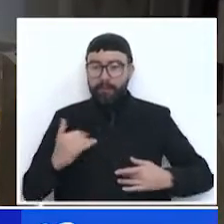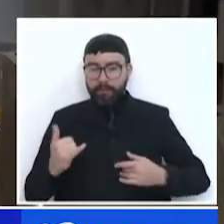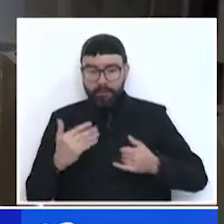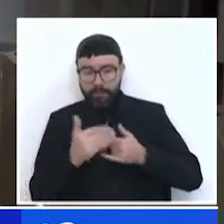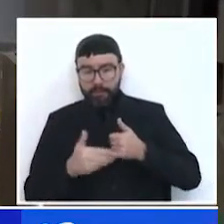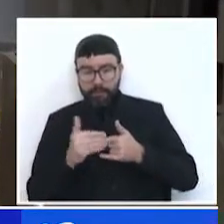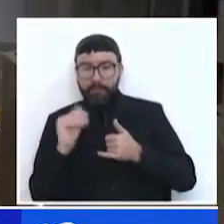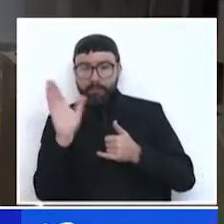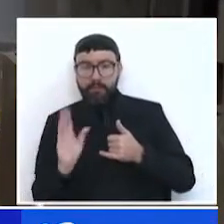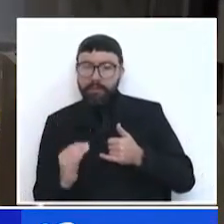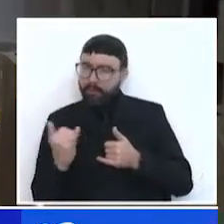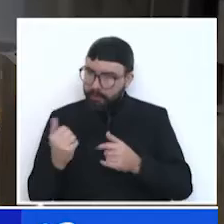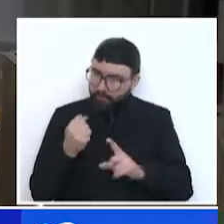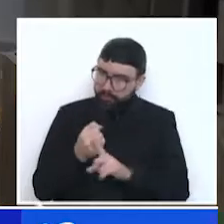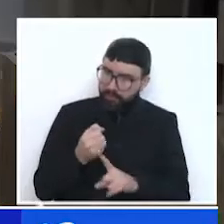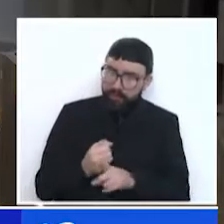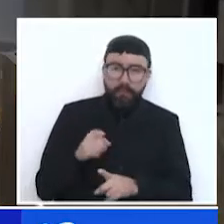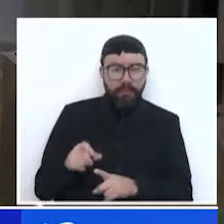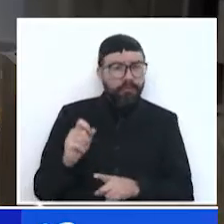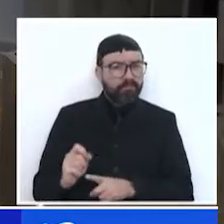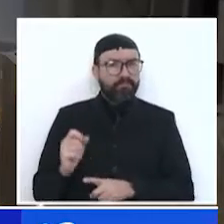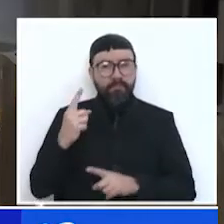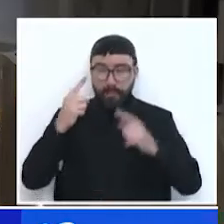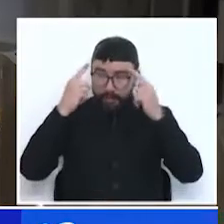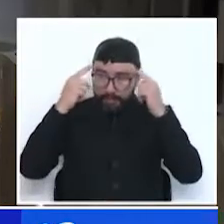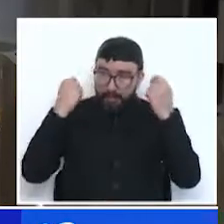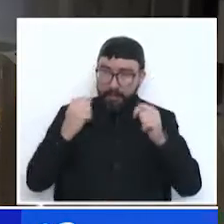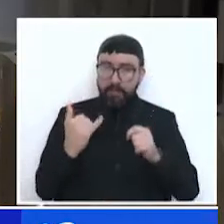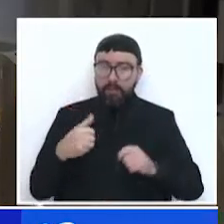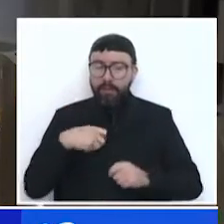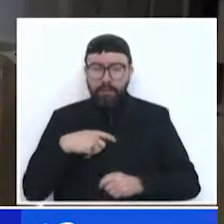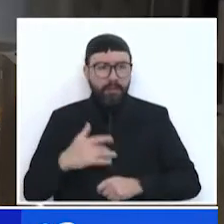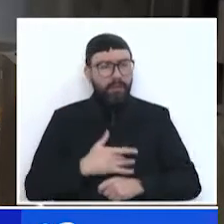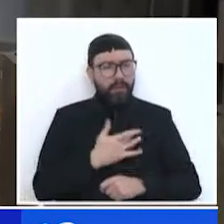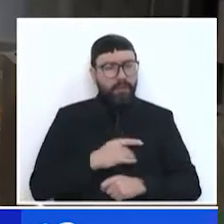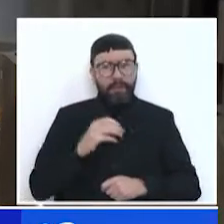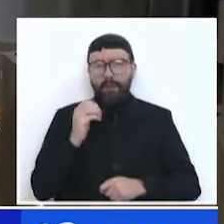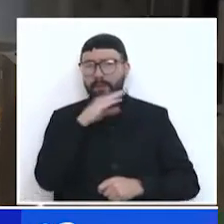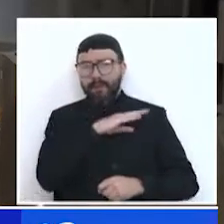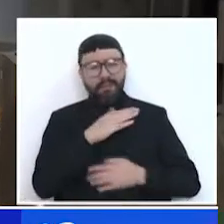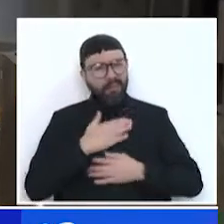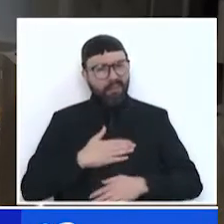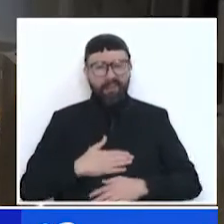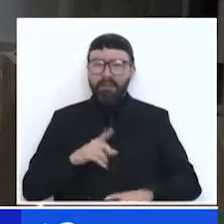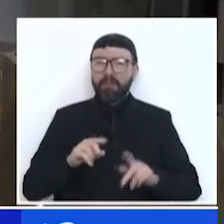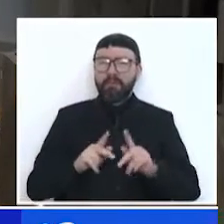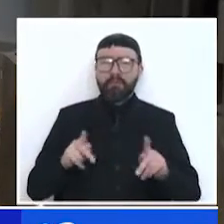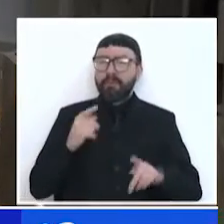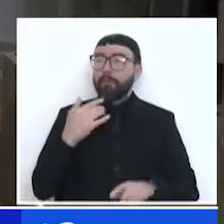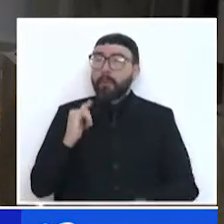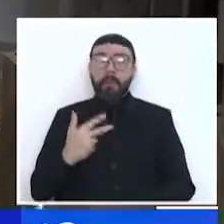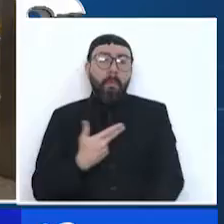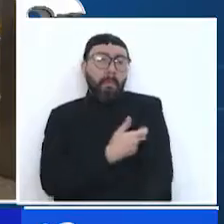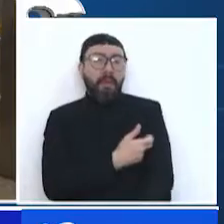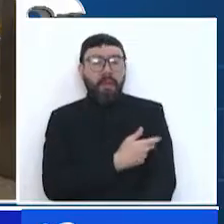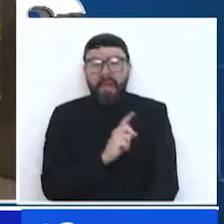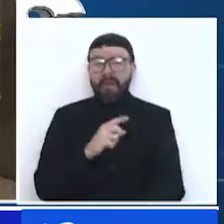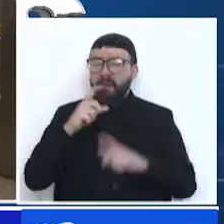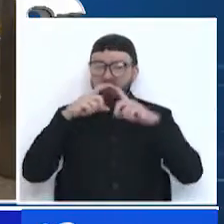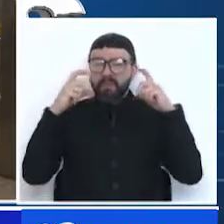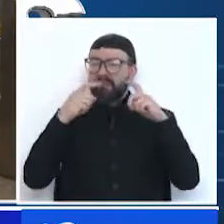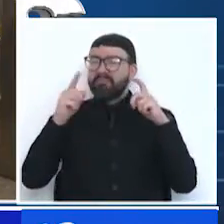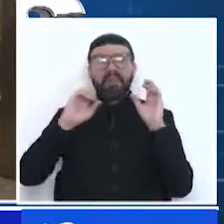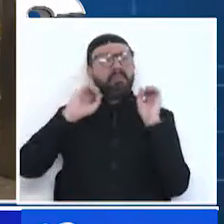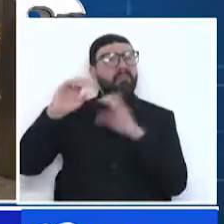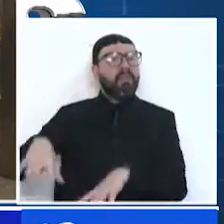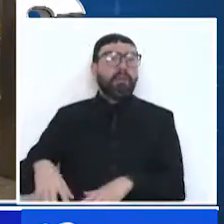ha enfatizado en que una de las principales preocupaciones que tienen es la sensación de falsa tranquilidad que tienen muchos ciudadanos que ya se han retirado el tapabocas y han dejado